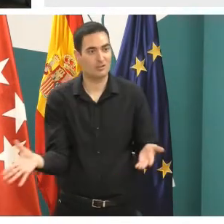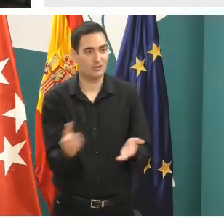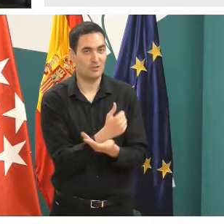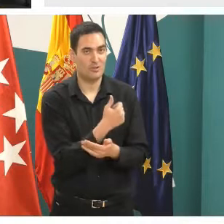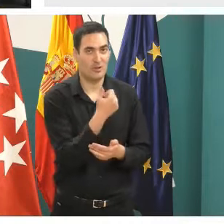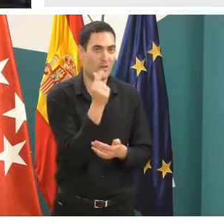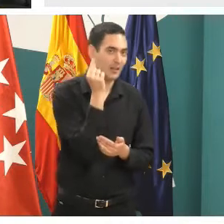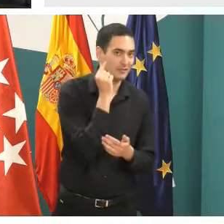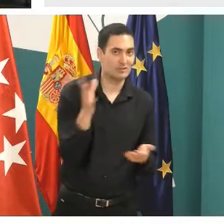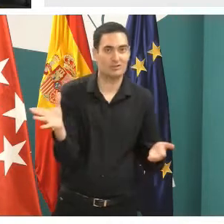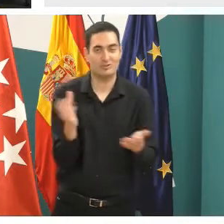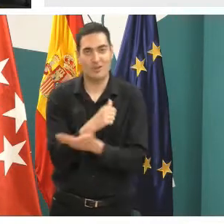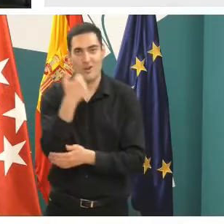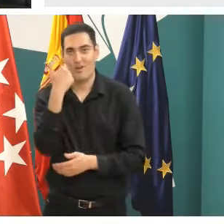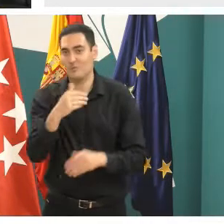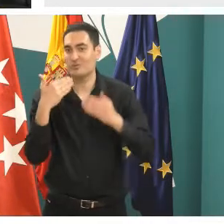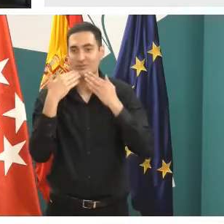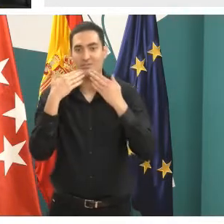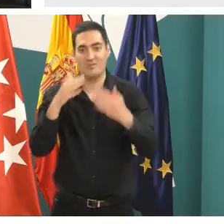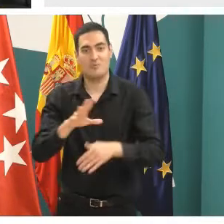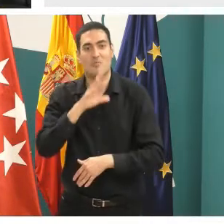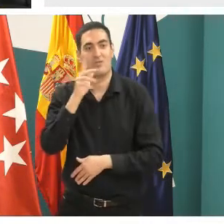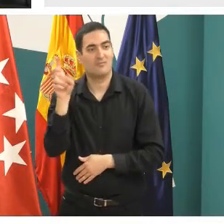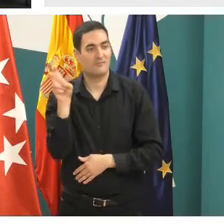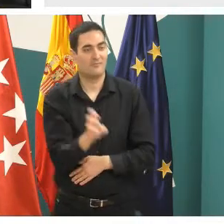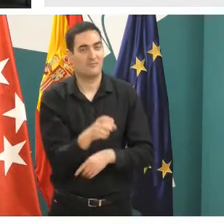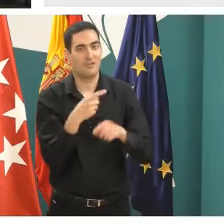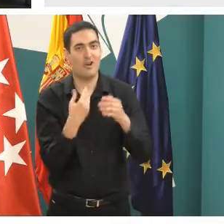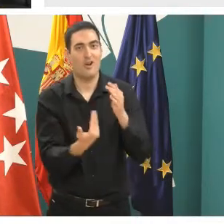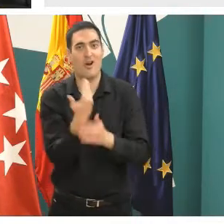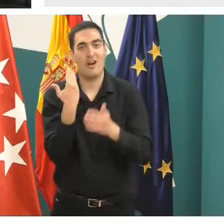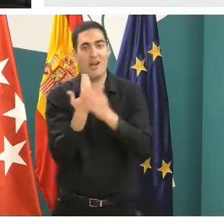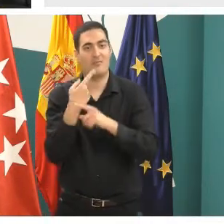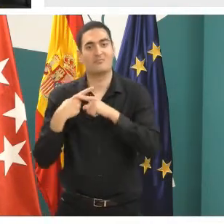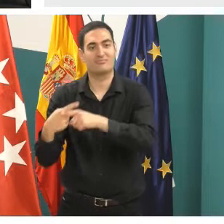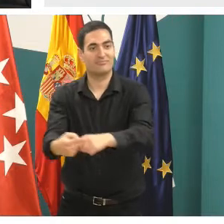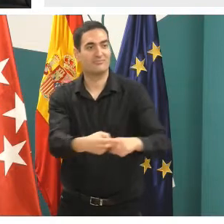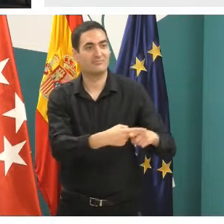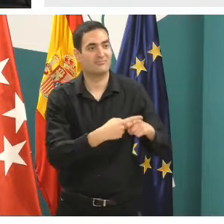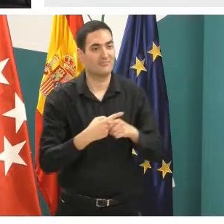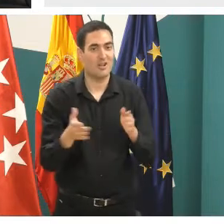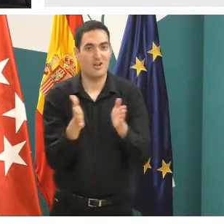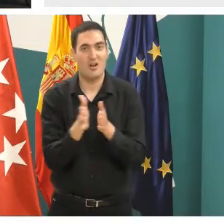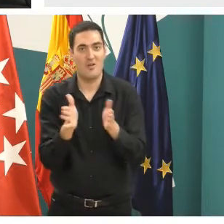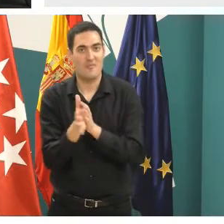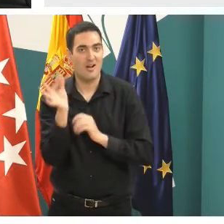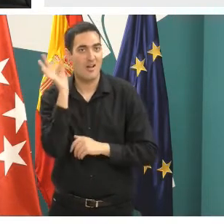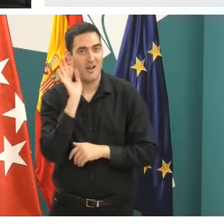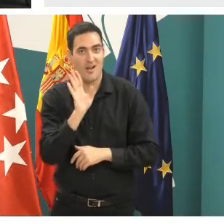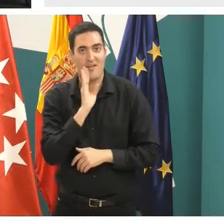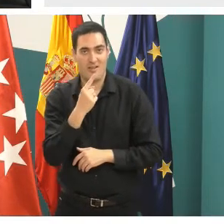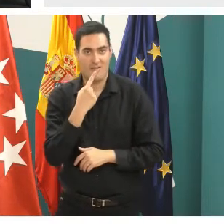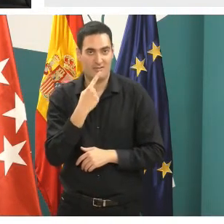todos. Muchísimas gracias por estar aquí compartiendo esta jornada. como han dicho mis compañeras,